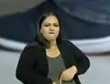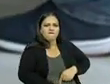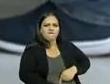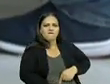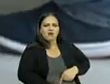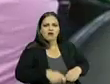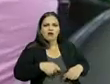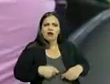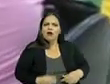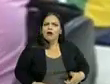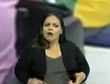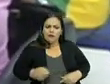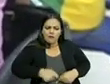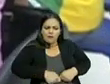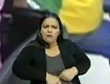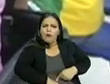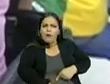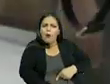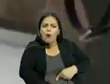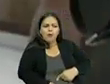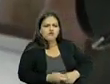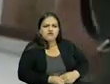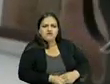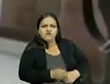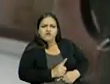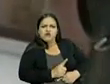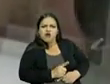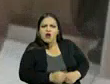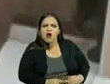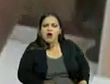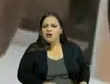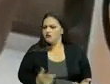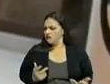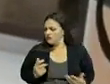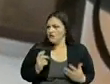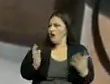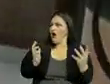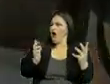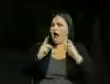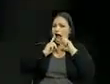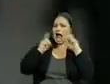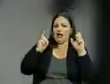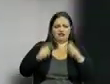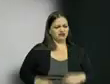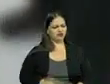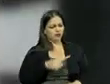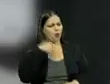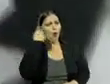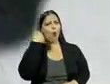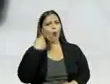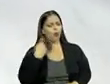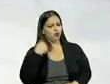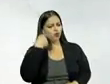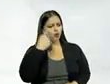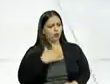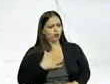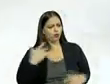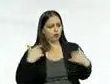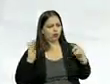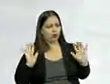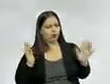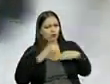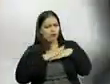mi pantalón, en mi pierna izquierda. Ahí yo pegué el grito, pues lo insulté. No, me dijo que era una loca. Que yo era loca, que le quería perjudicar y todo